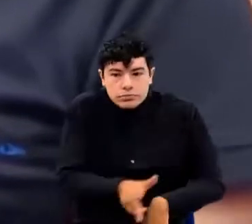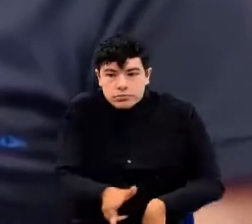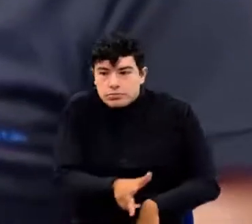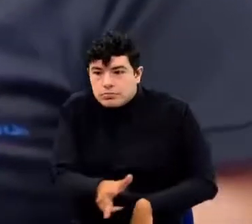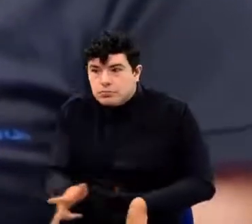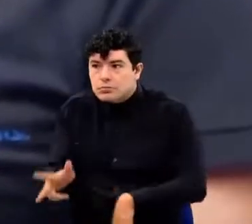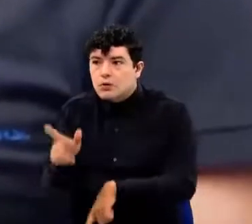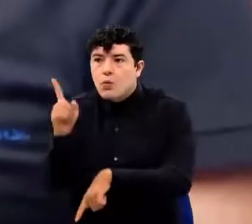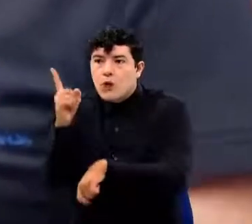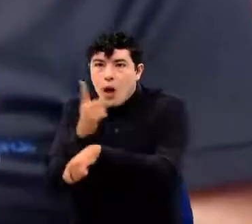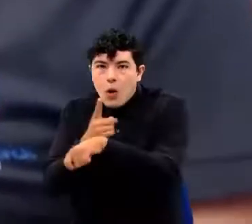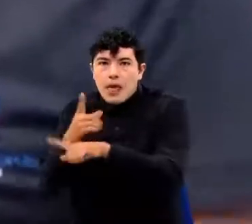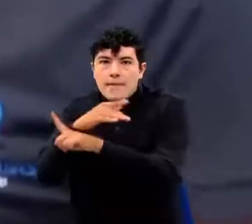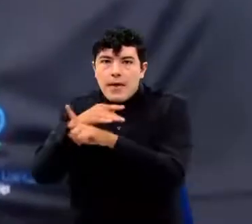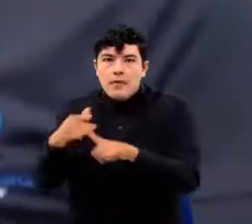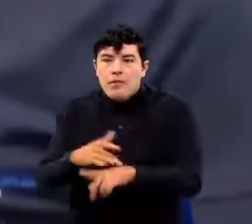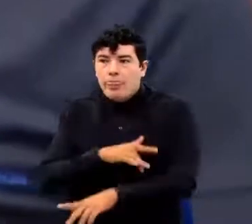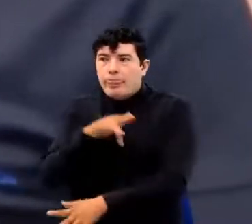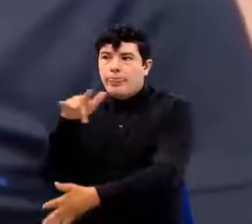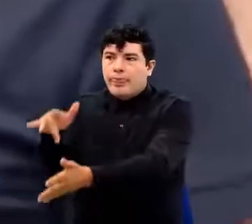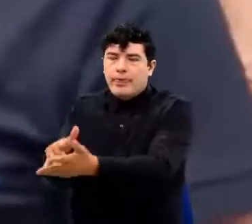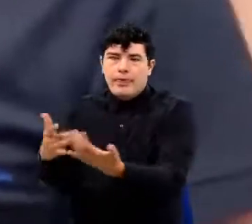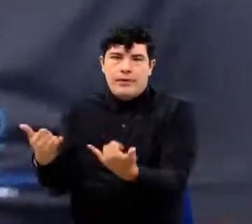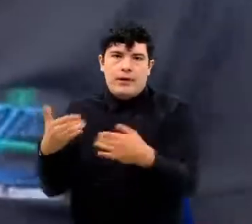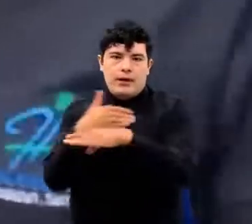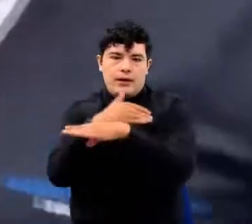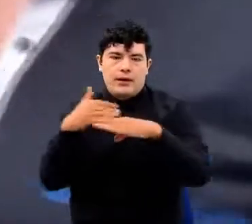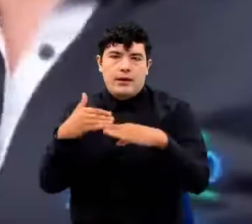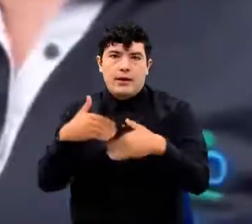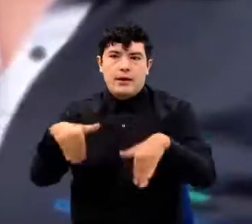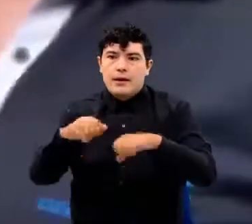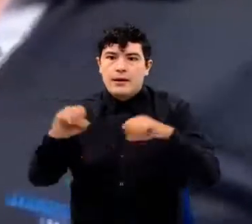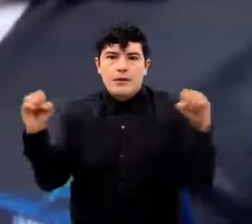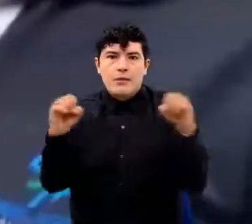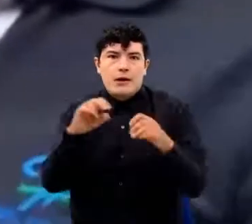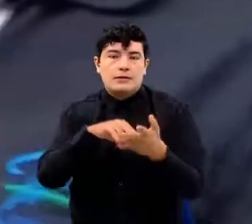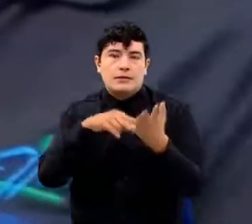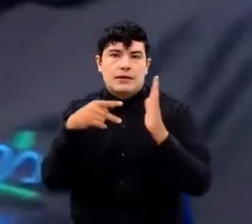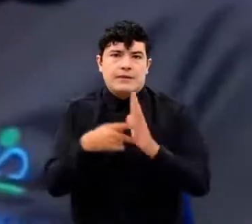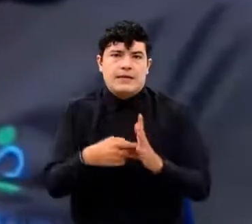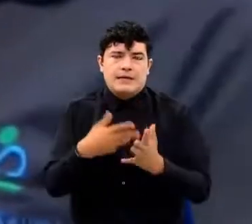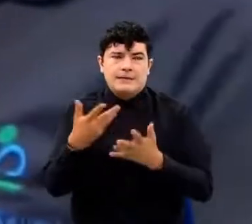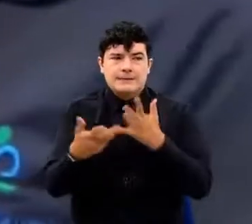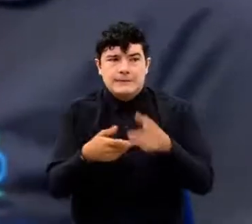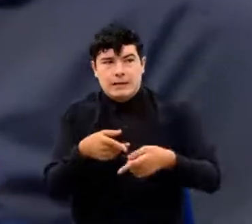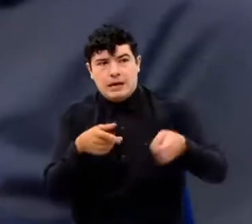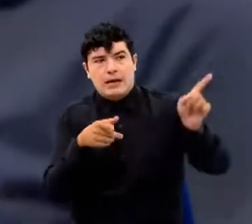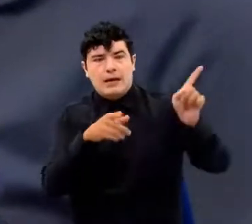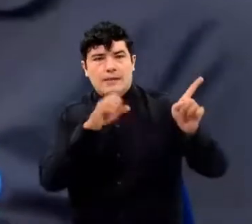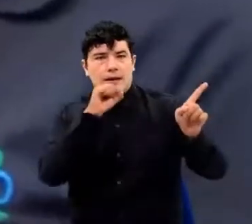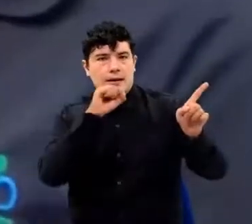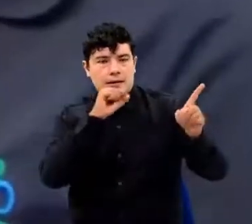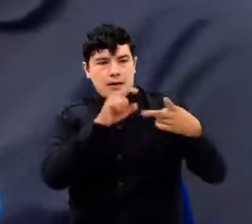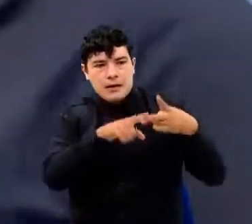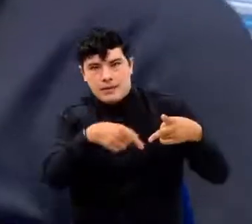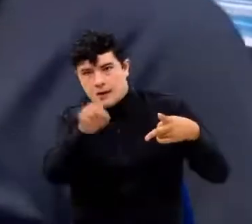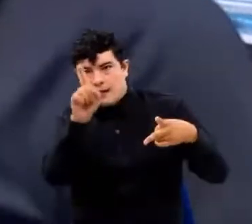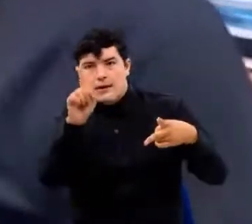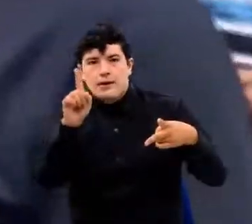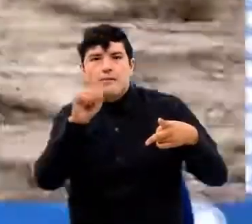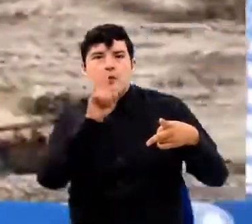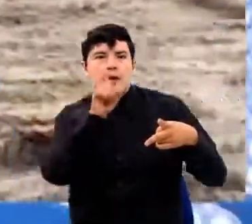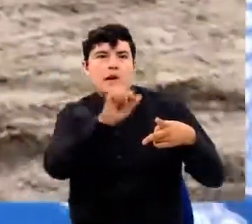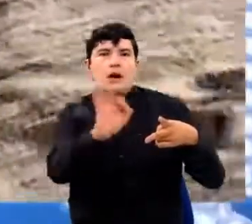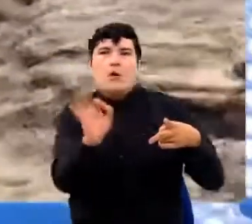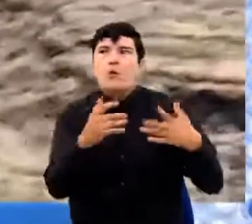urgencia. El hecho de que no tengamos vía ha implicado que tengamos que referenciar hacia Barranca, hacia Bucaramanga o hacia donde nos